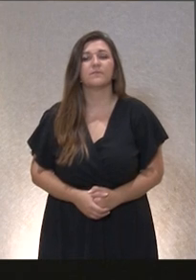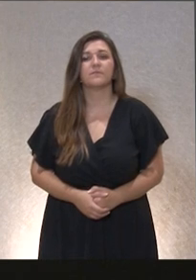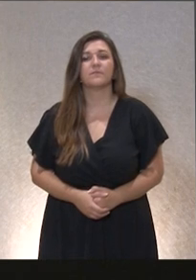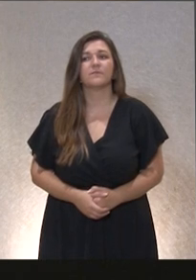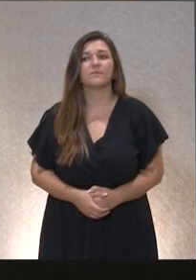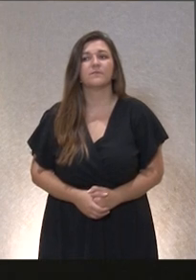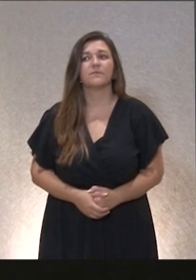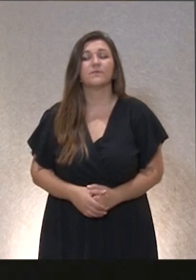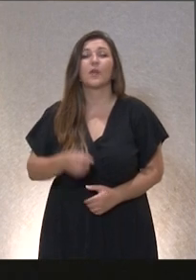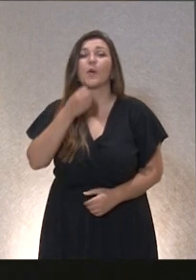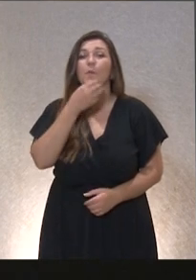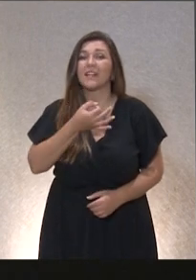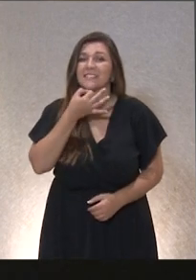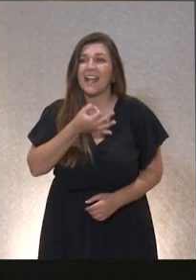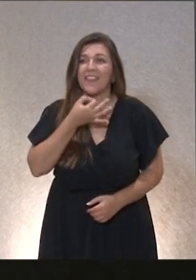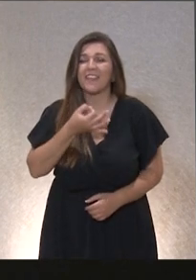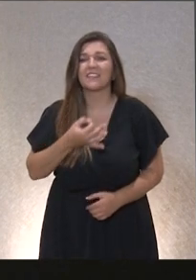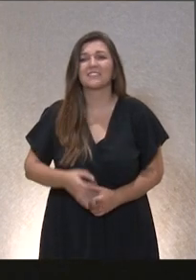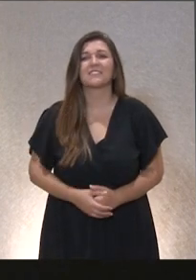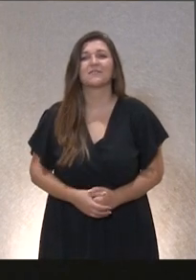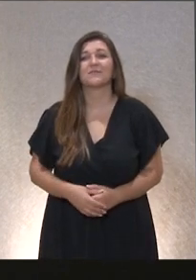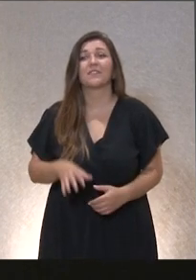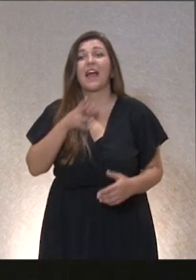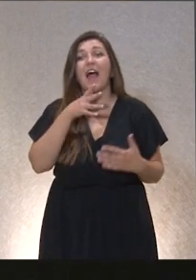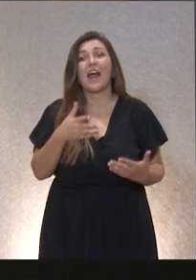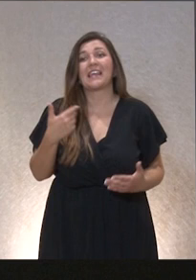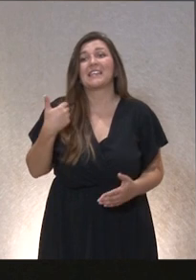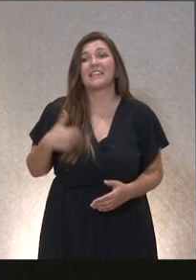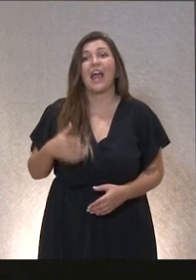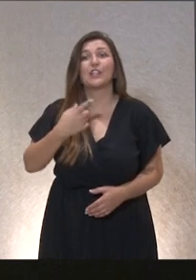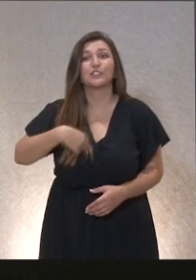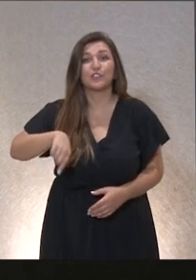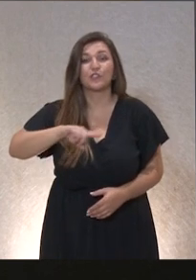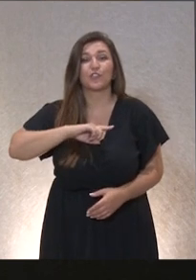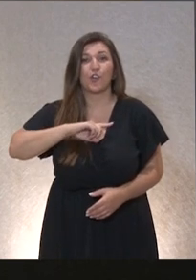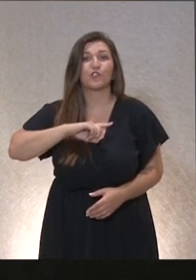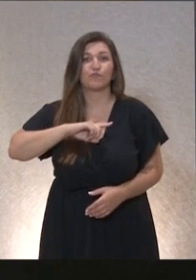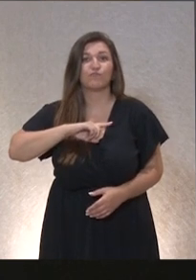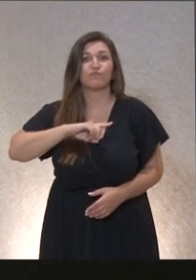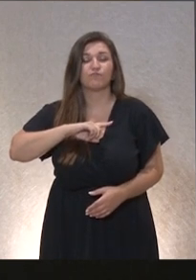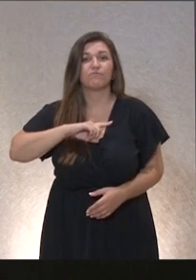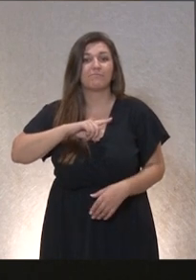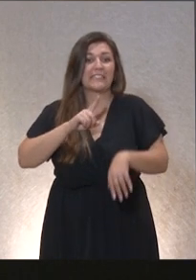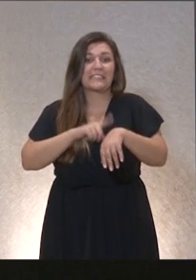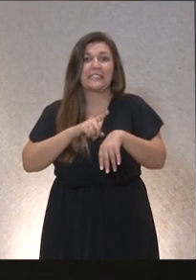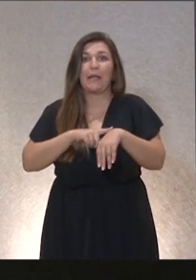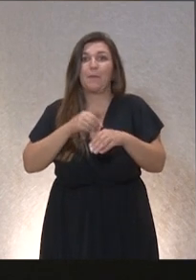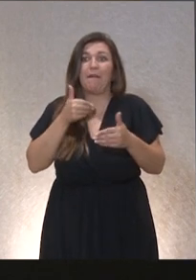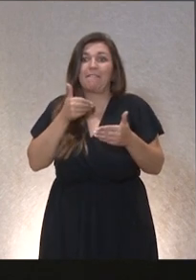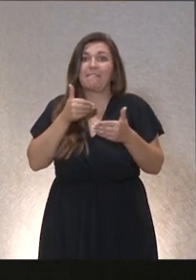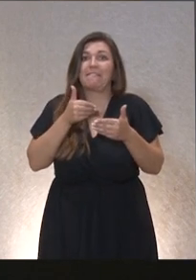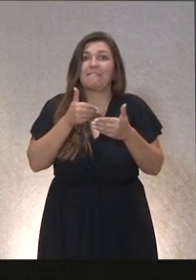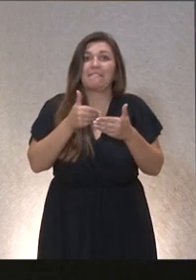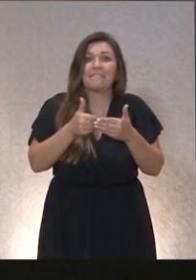Eh Buenas tardes Bueno ahora ya estamos bastante apremiados por el tiempo